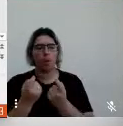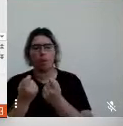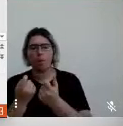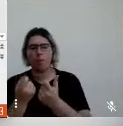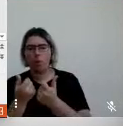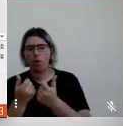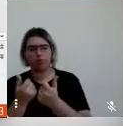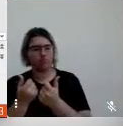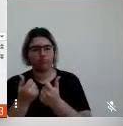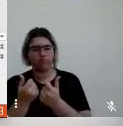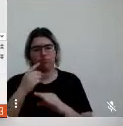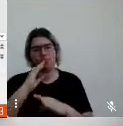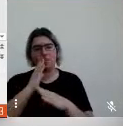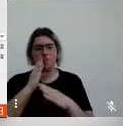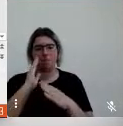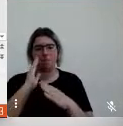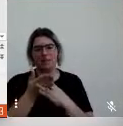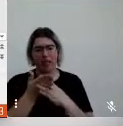a ser bueno.